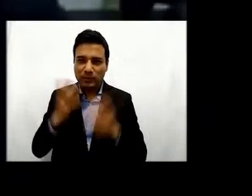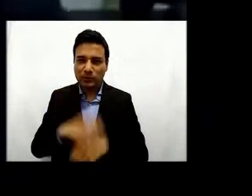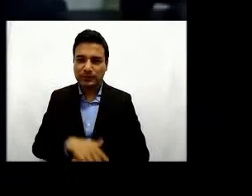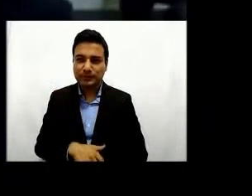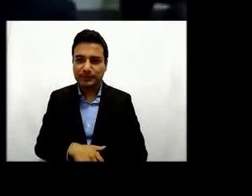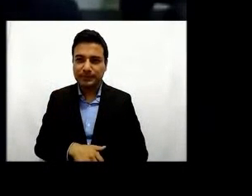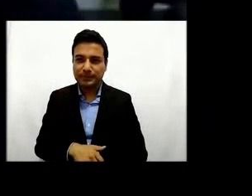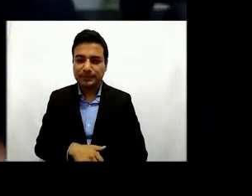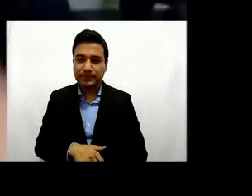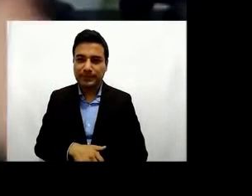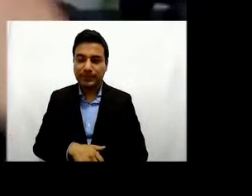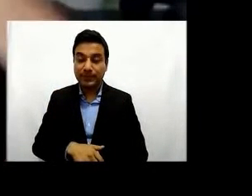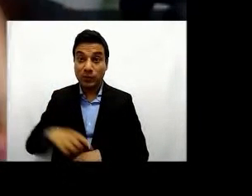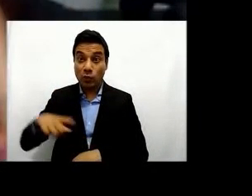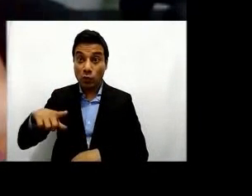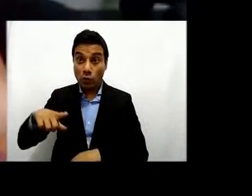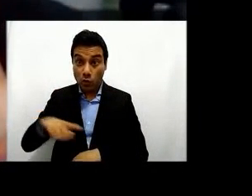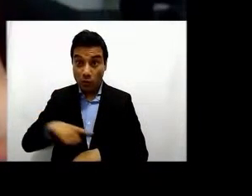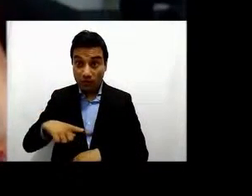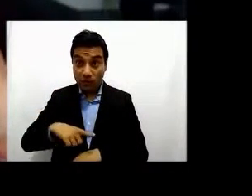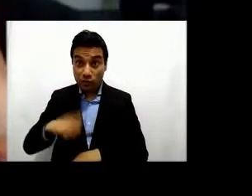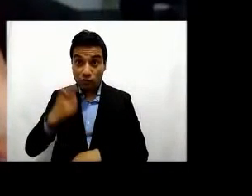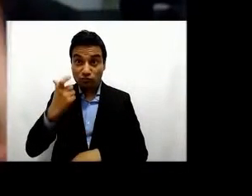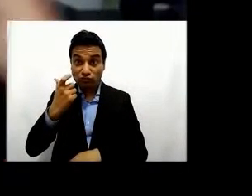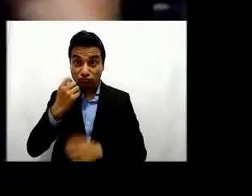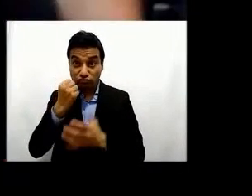que lo hicieron se enfrentaron a esta situación de